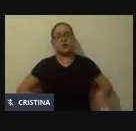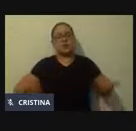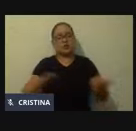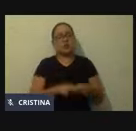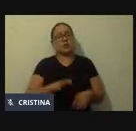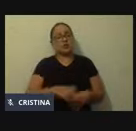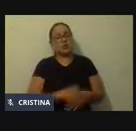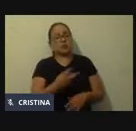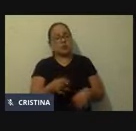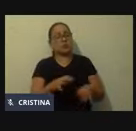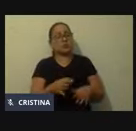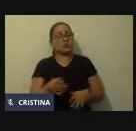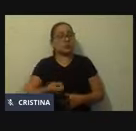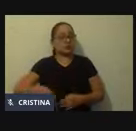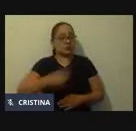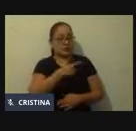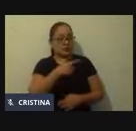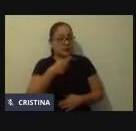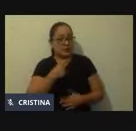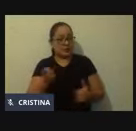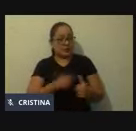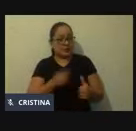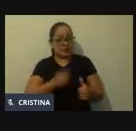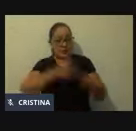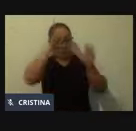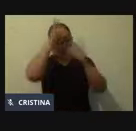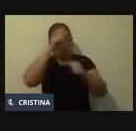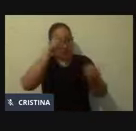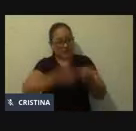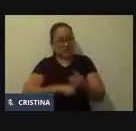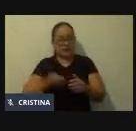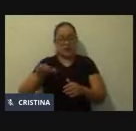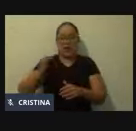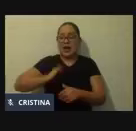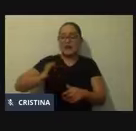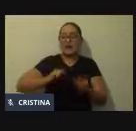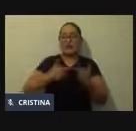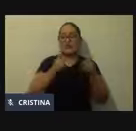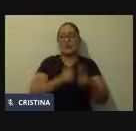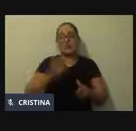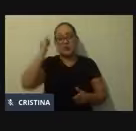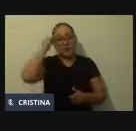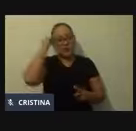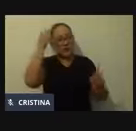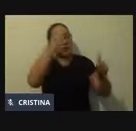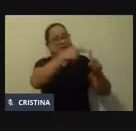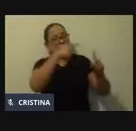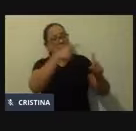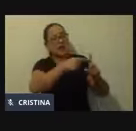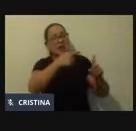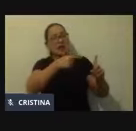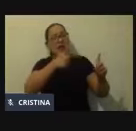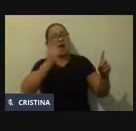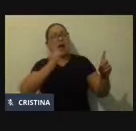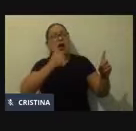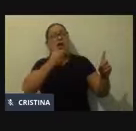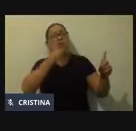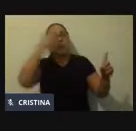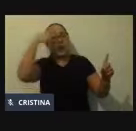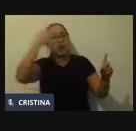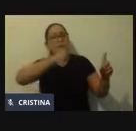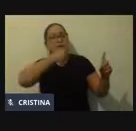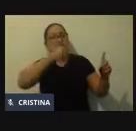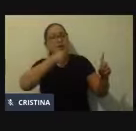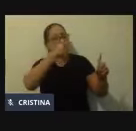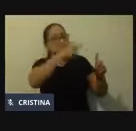podamos estar como en un consenso, como en las tribus antiguas, ¿no? Donde estaba el anciano sabio que daba la